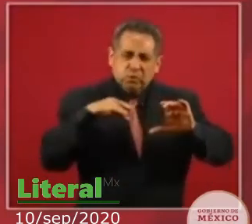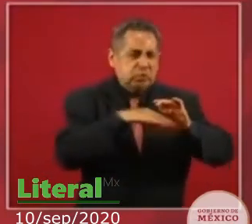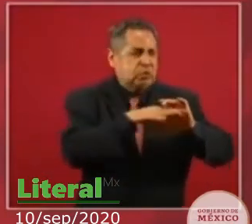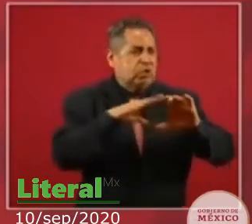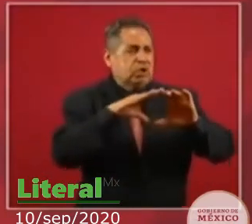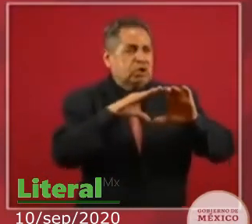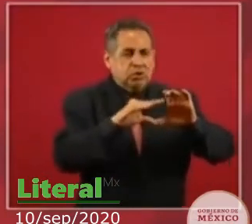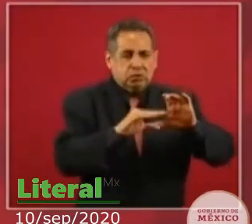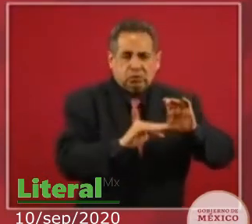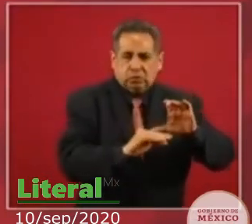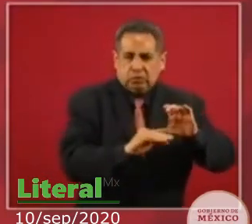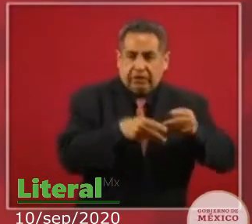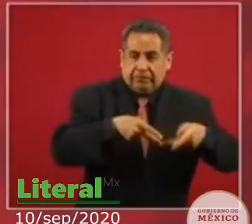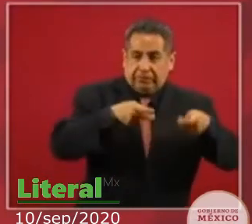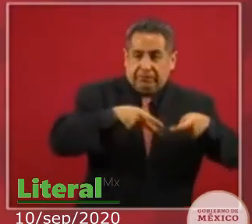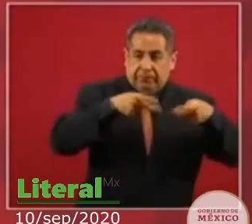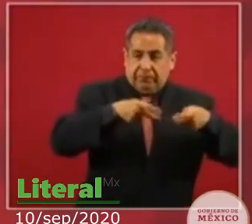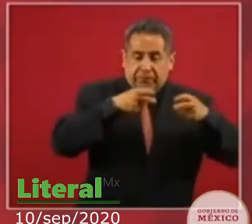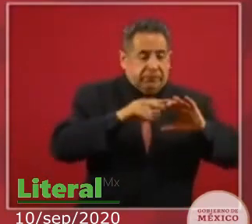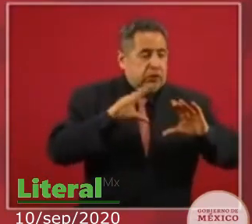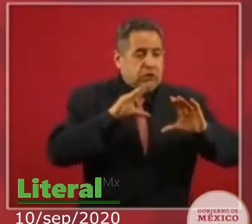y sabían dónde